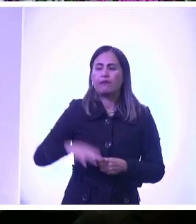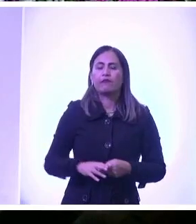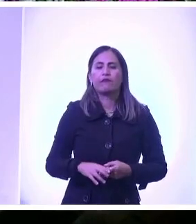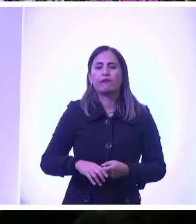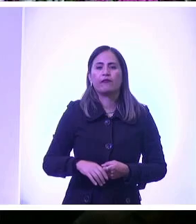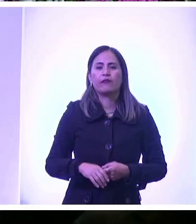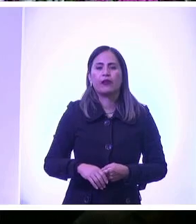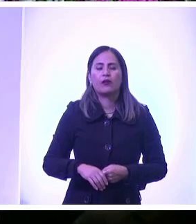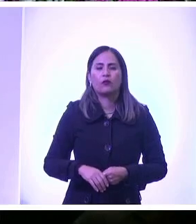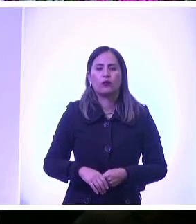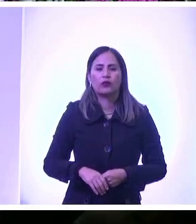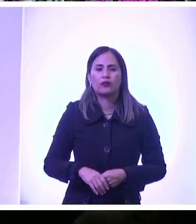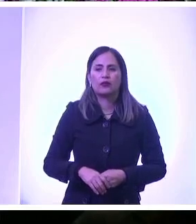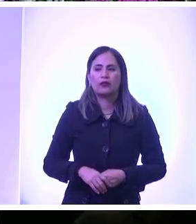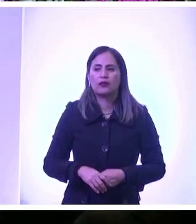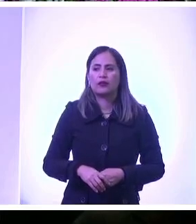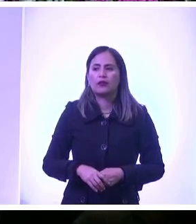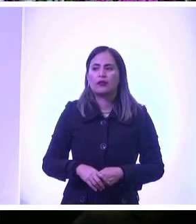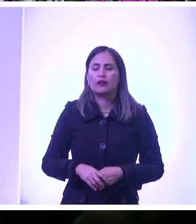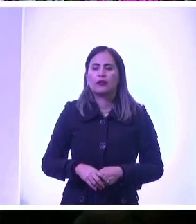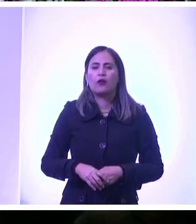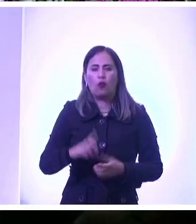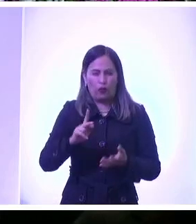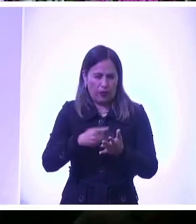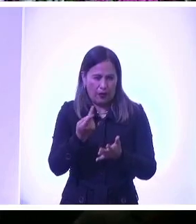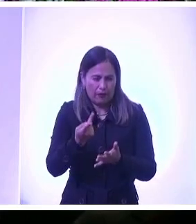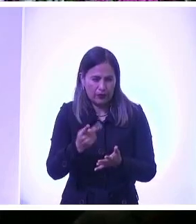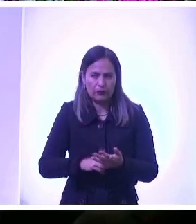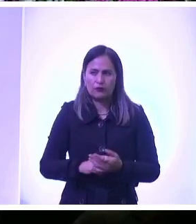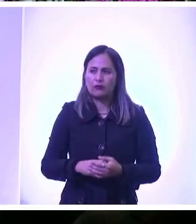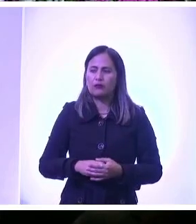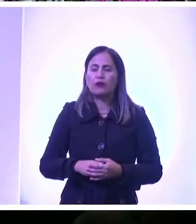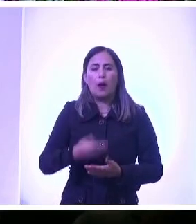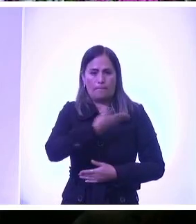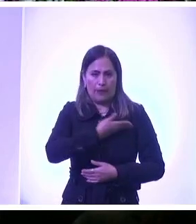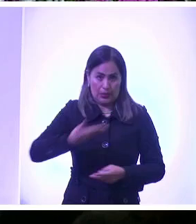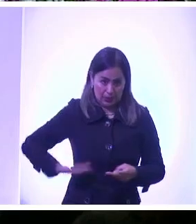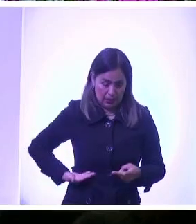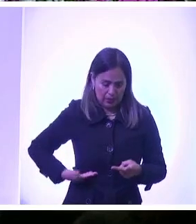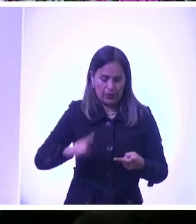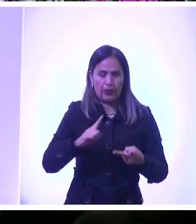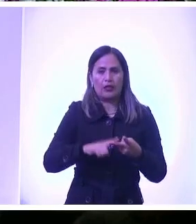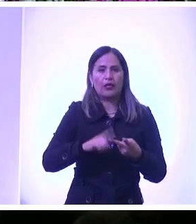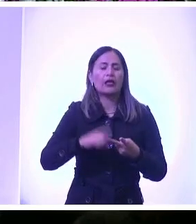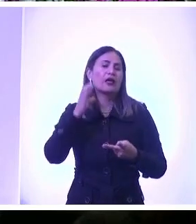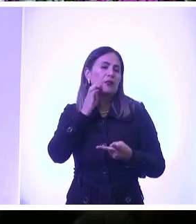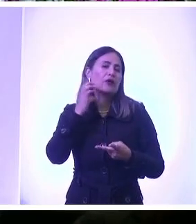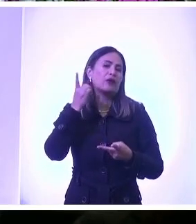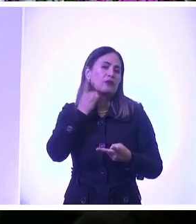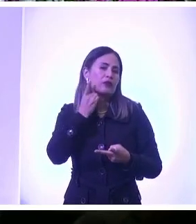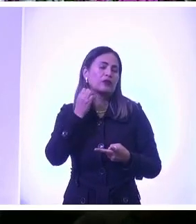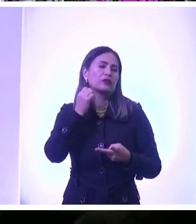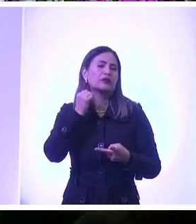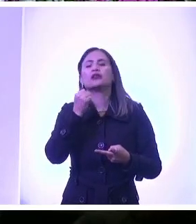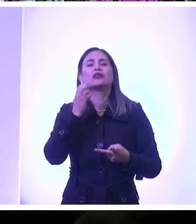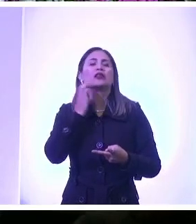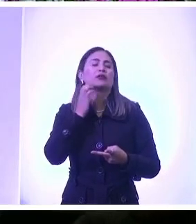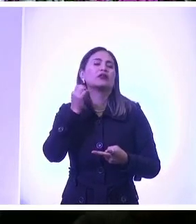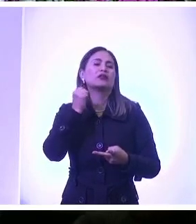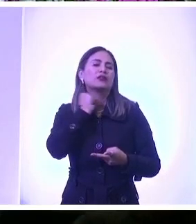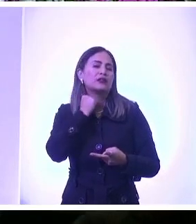mande bueno otra vez ejecutivo judicial tú muy bien